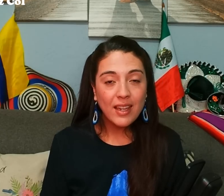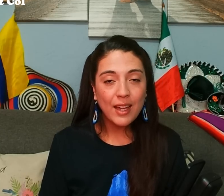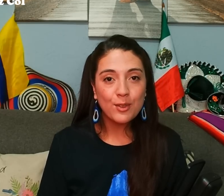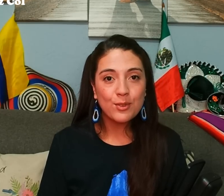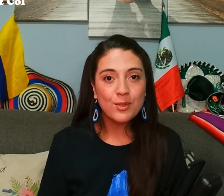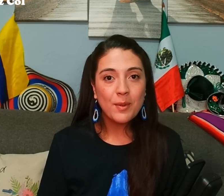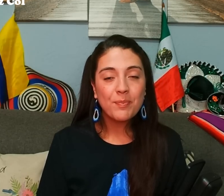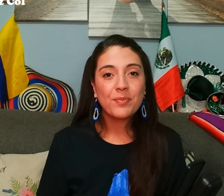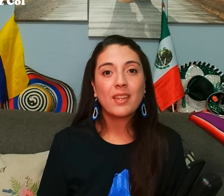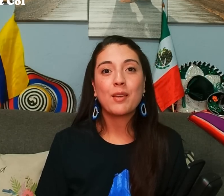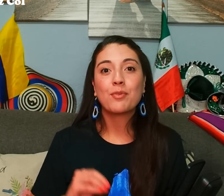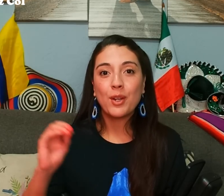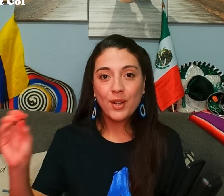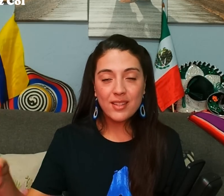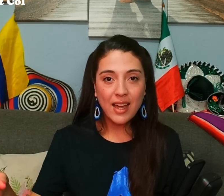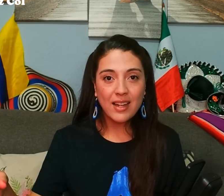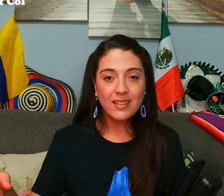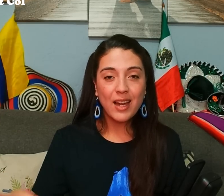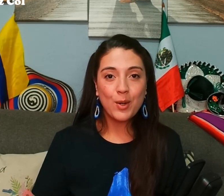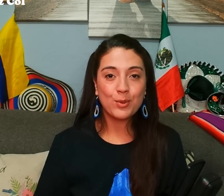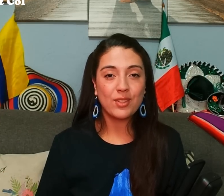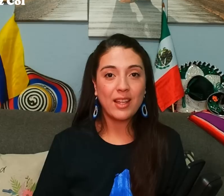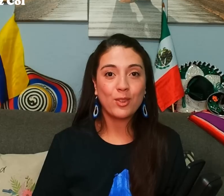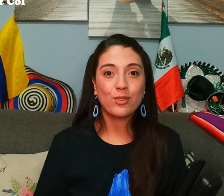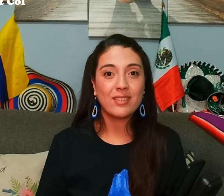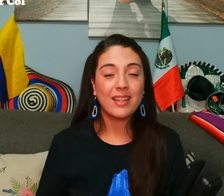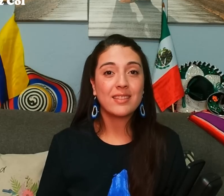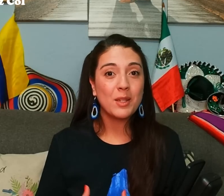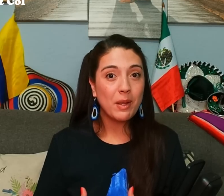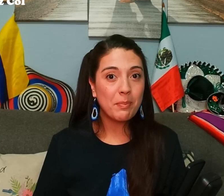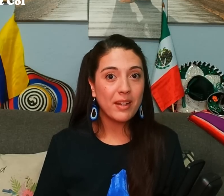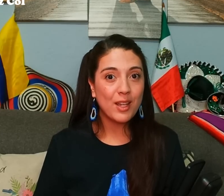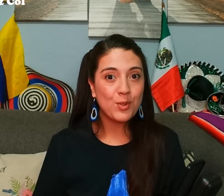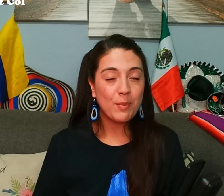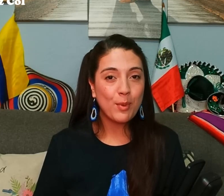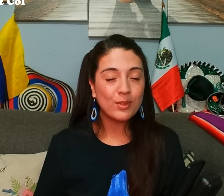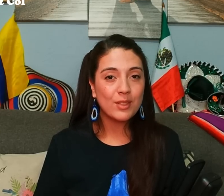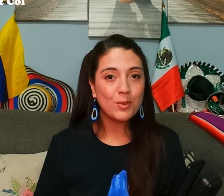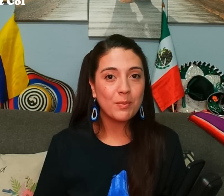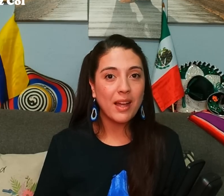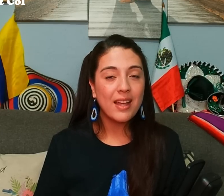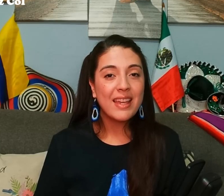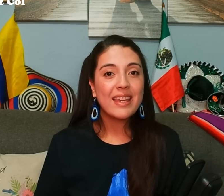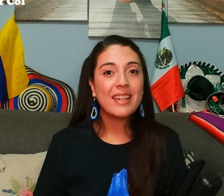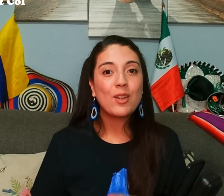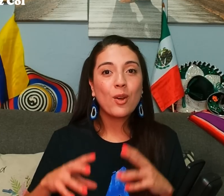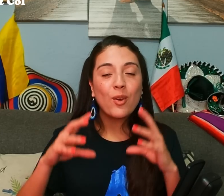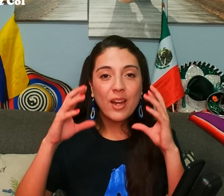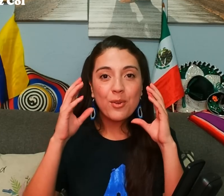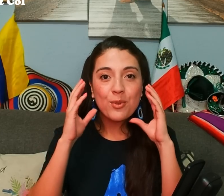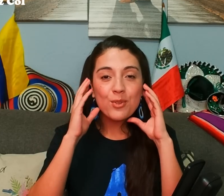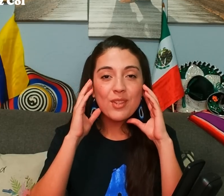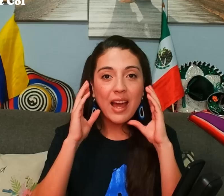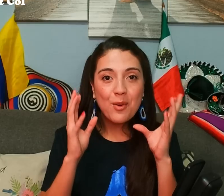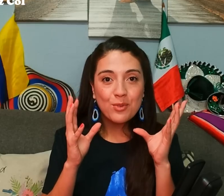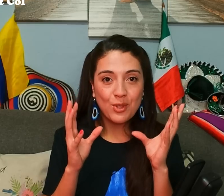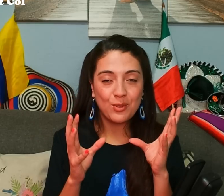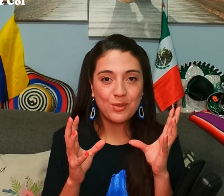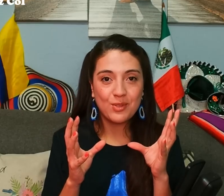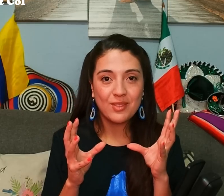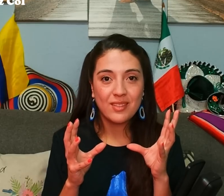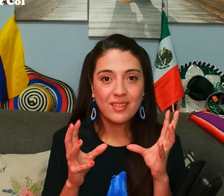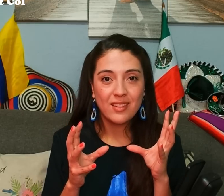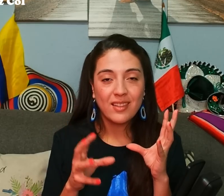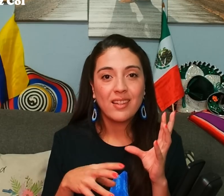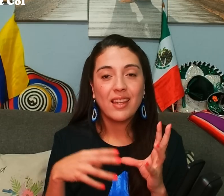de mexicanos que fueron allá a Austria, en donde se exhibe el penacho de Moctezuma, y colocaron unos